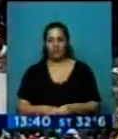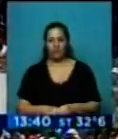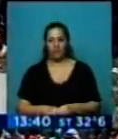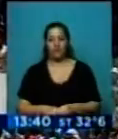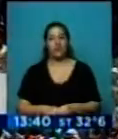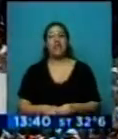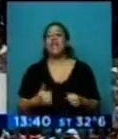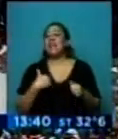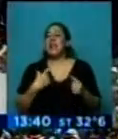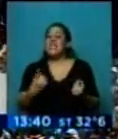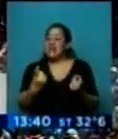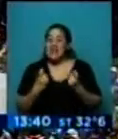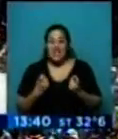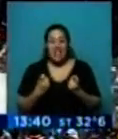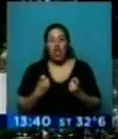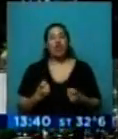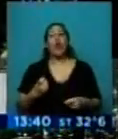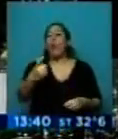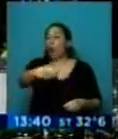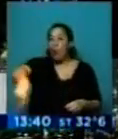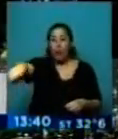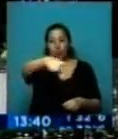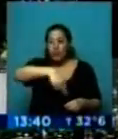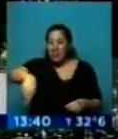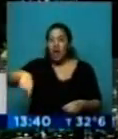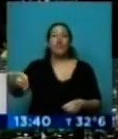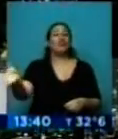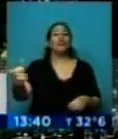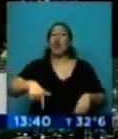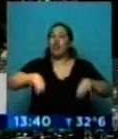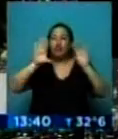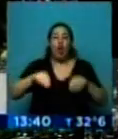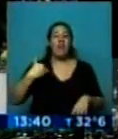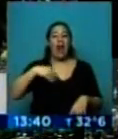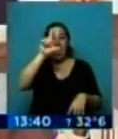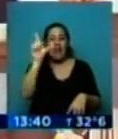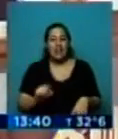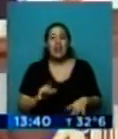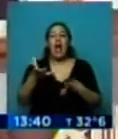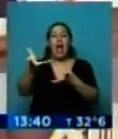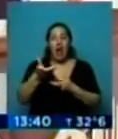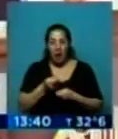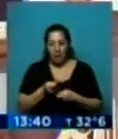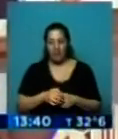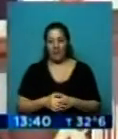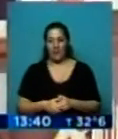Y necesito que todos ustedes, todos los argentinos, nos acompañen.